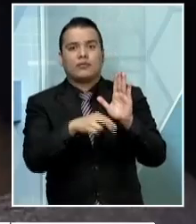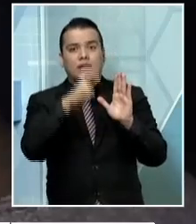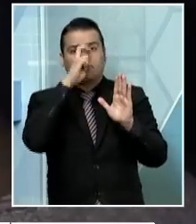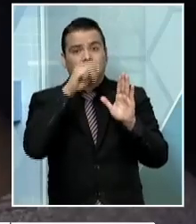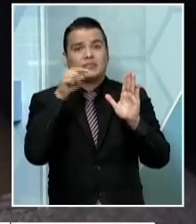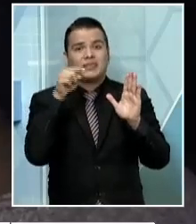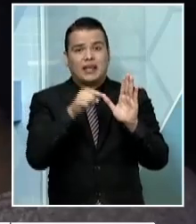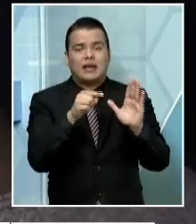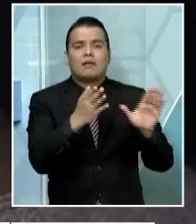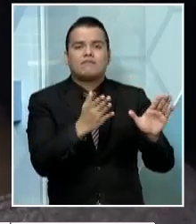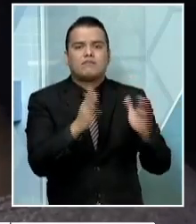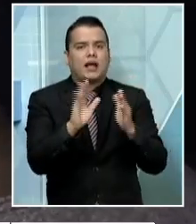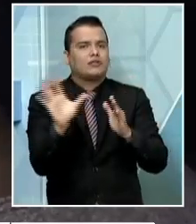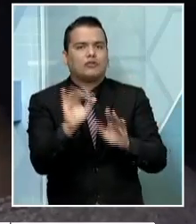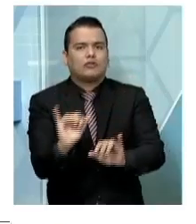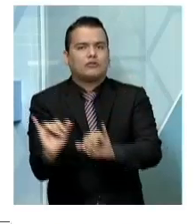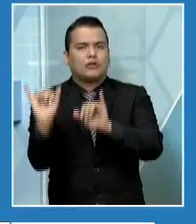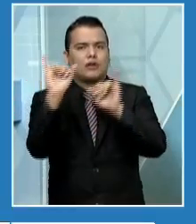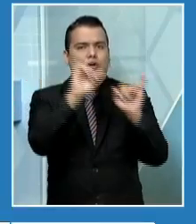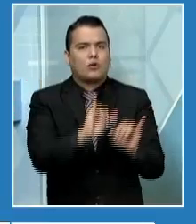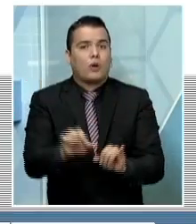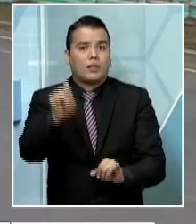medidas de control y bioseguridad.